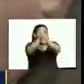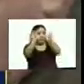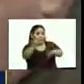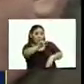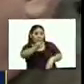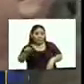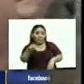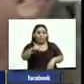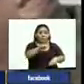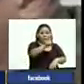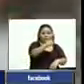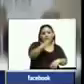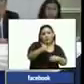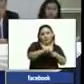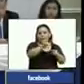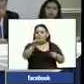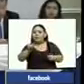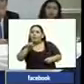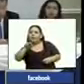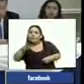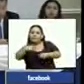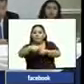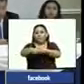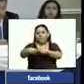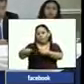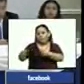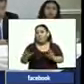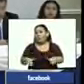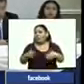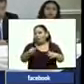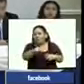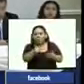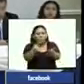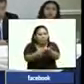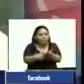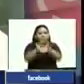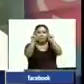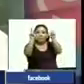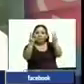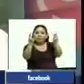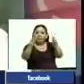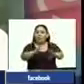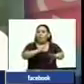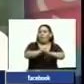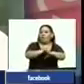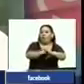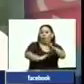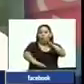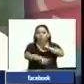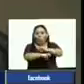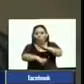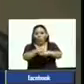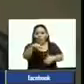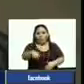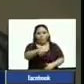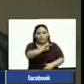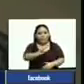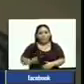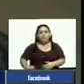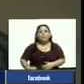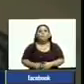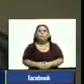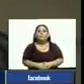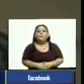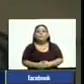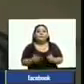se desarrollará del 10 al 13 de diciembre, en el que se abordarán temas para prevenir la corrupción en El Salvador. Así,